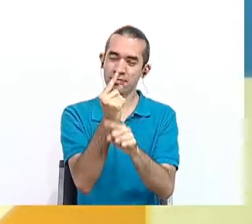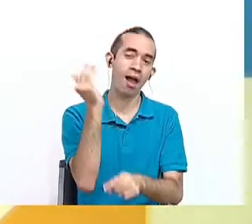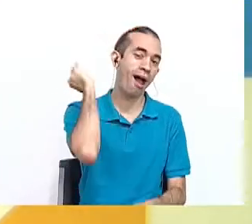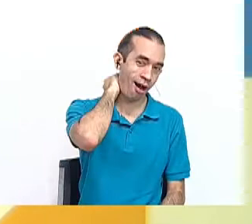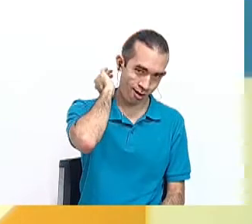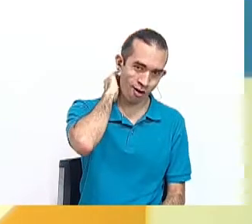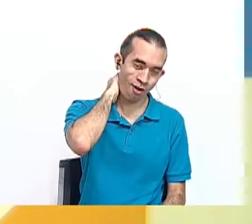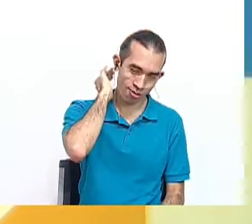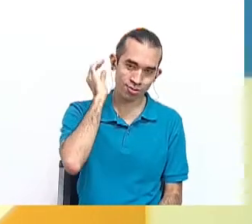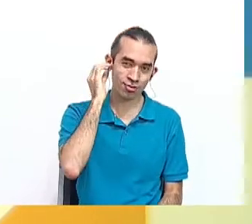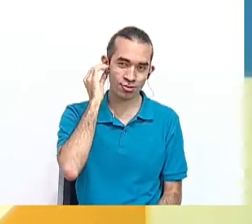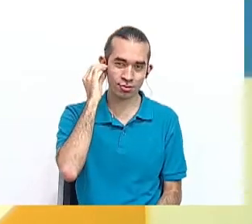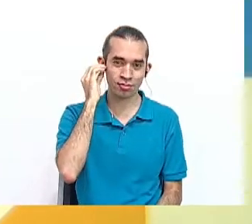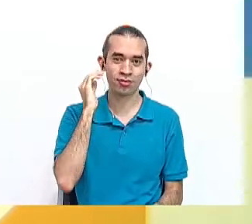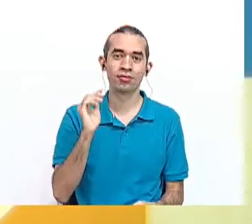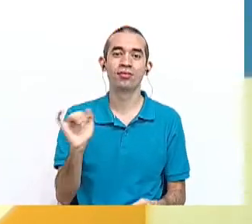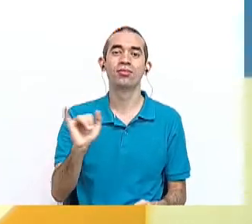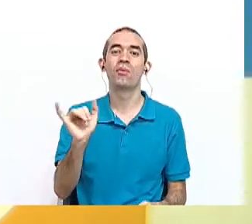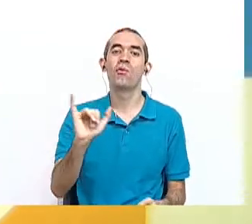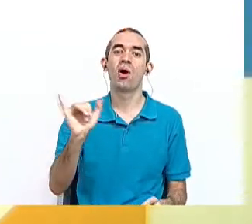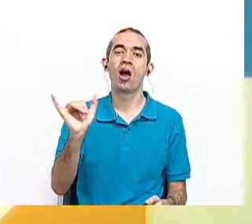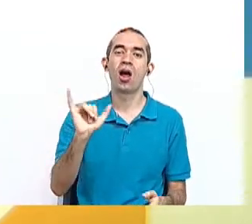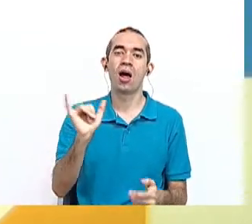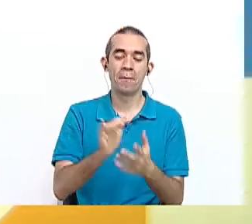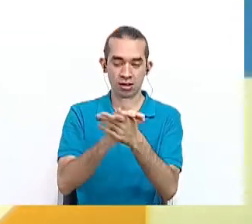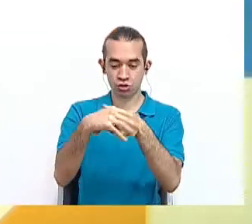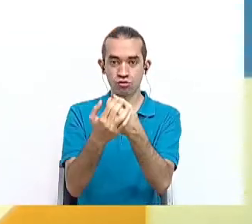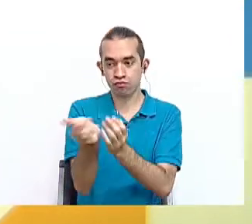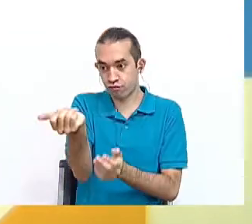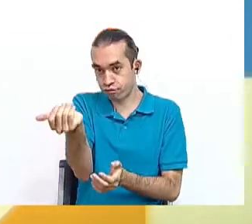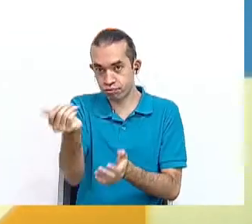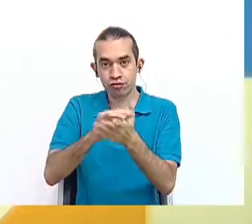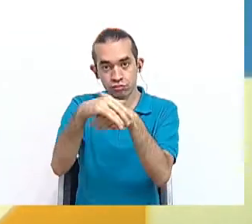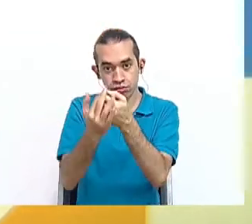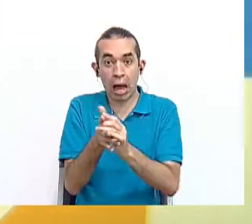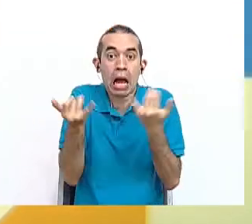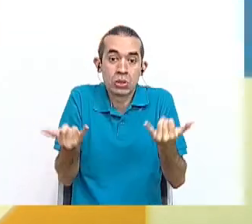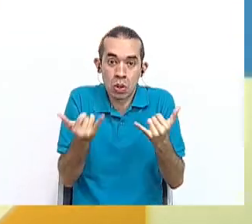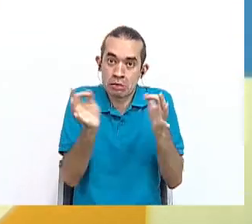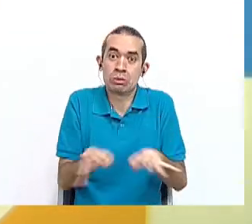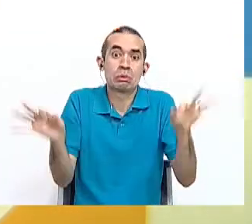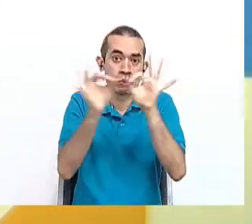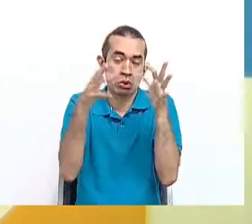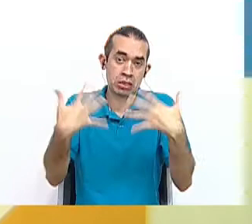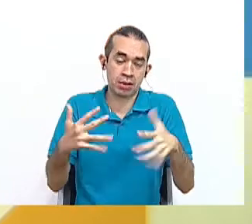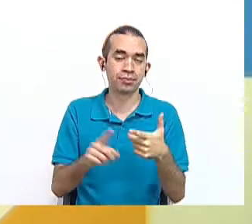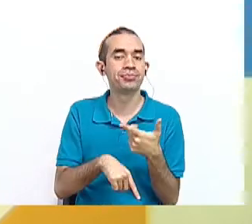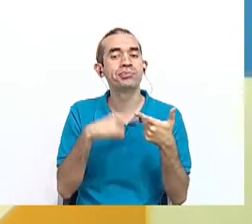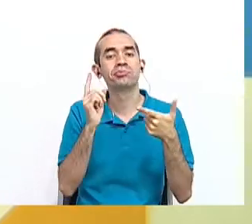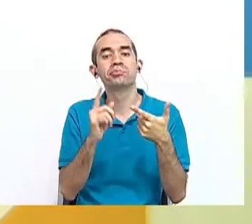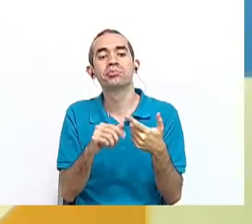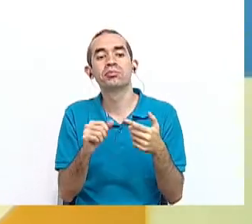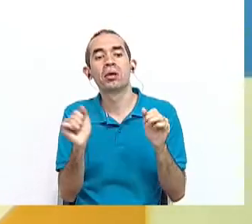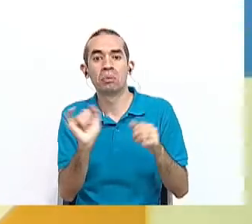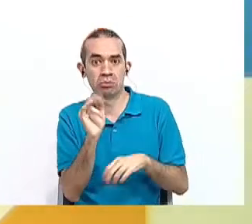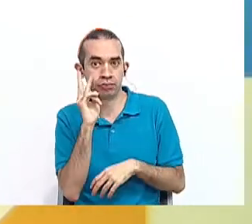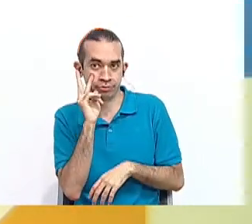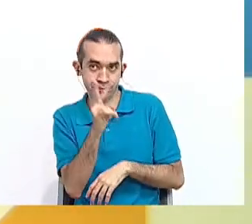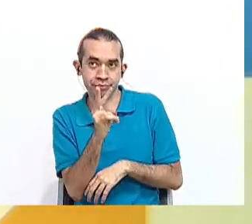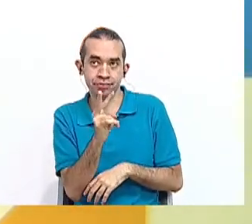que utilizamos para para untarnos en las manos, sobre todo en este tiempo, como podemos ver, ¿verdad?